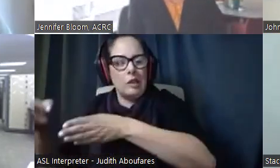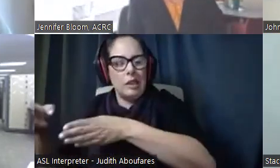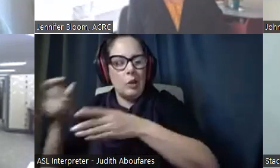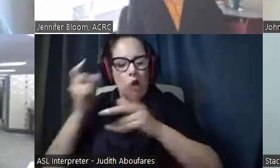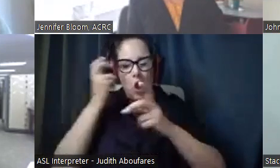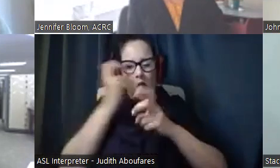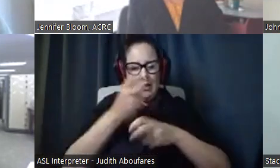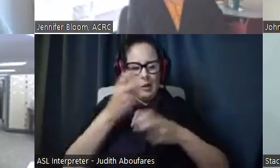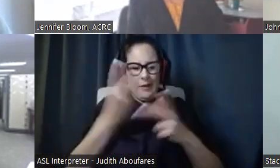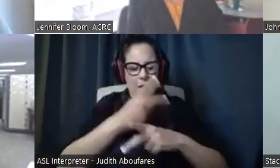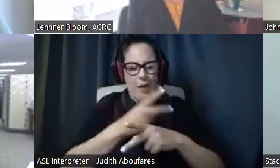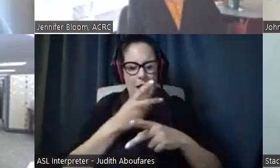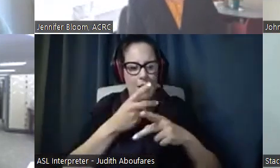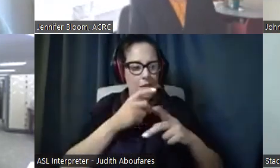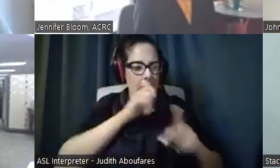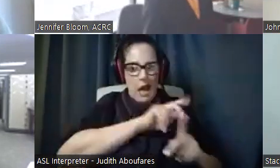separarse